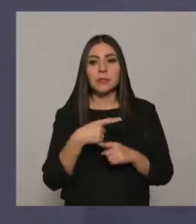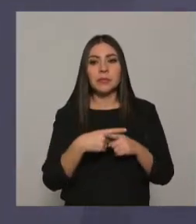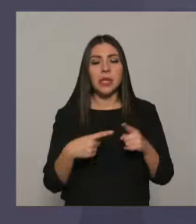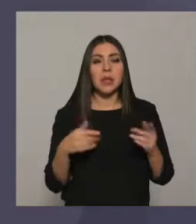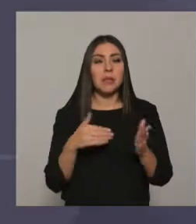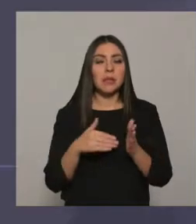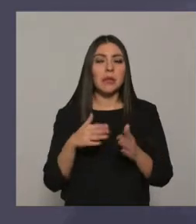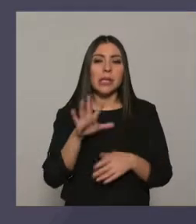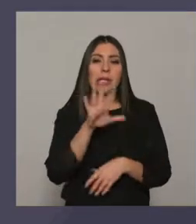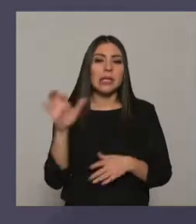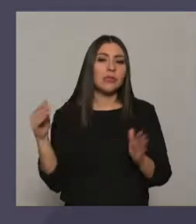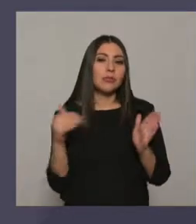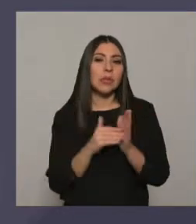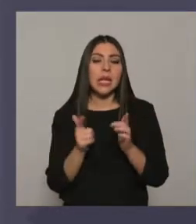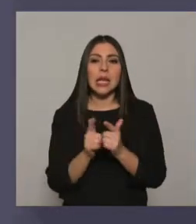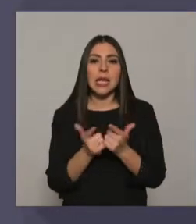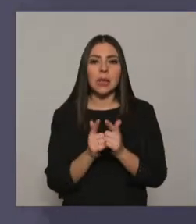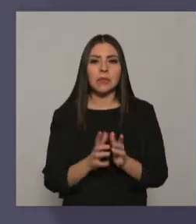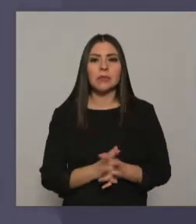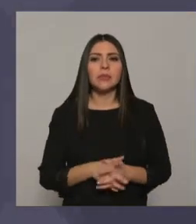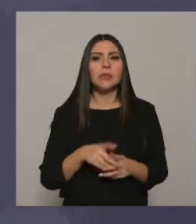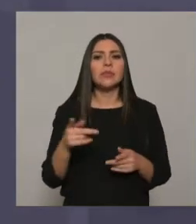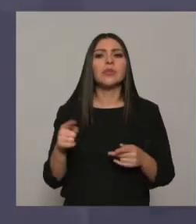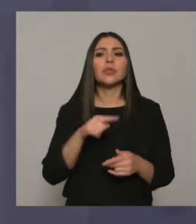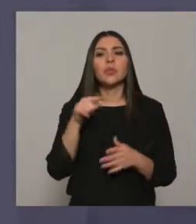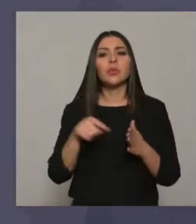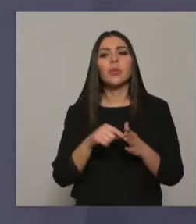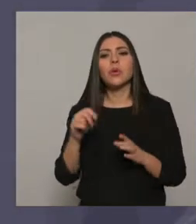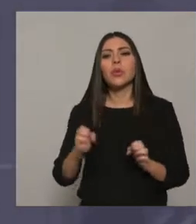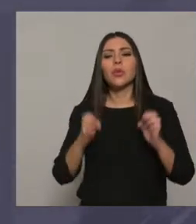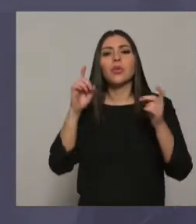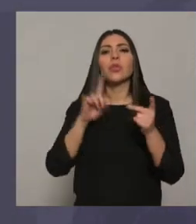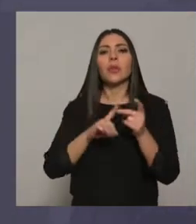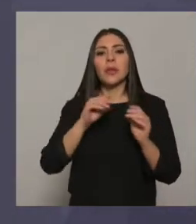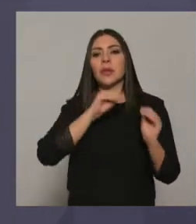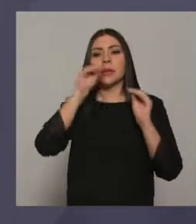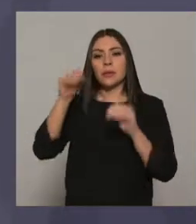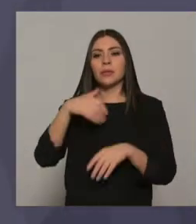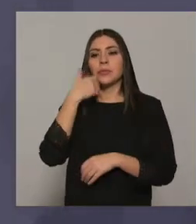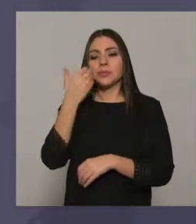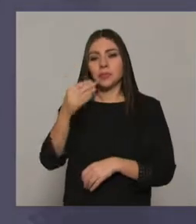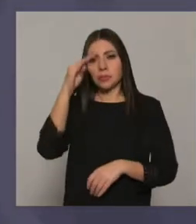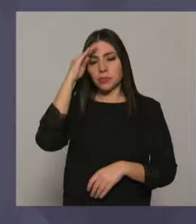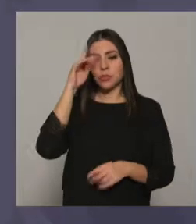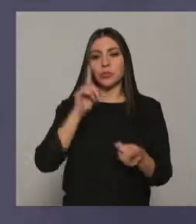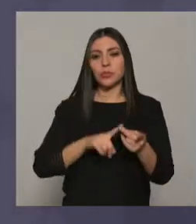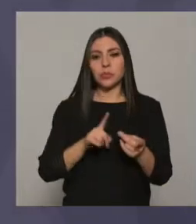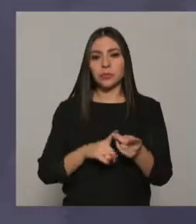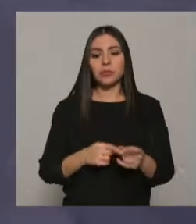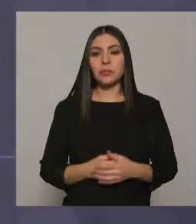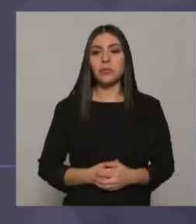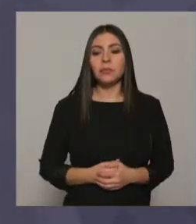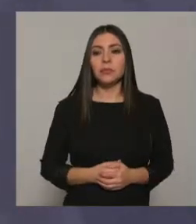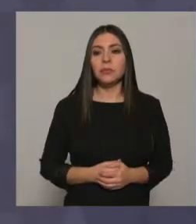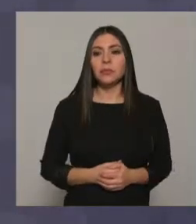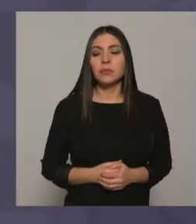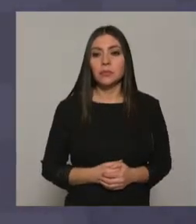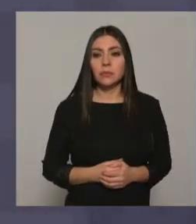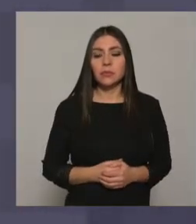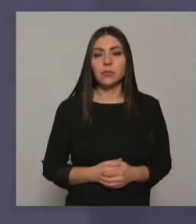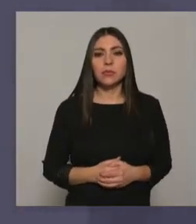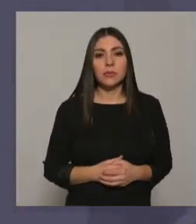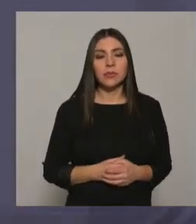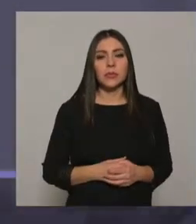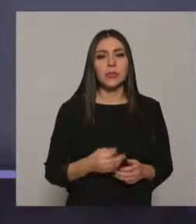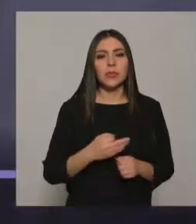para empezar. ¿En dónde lo tienen planeado el nuevo edificio del archivo? Está viéndose algunos espacios por